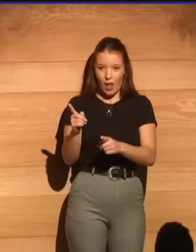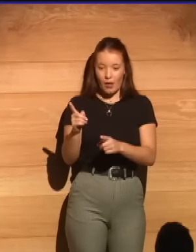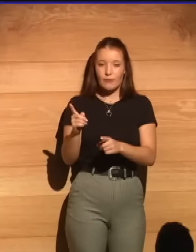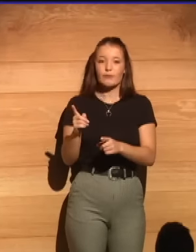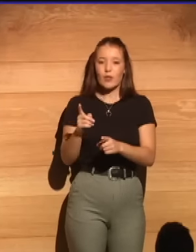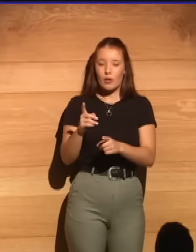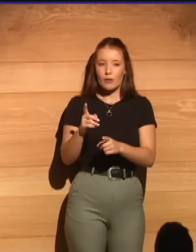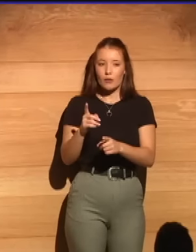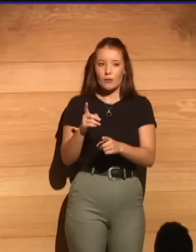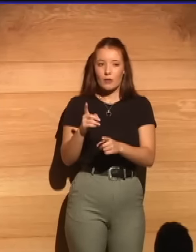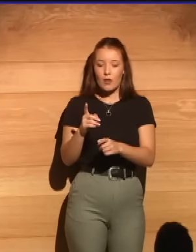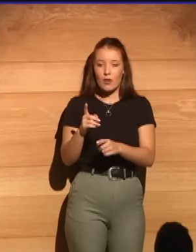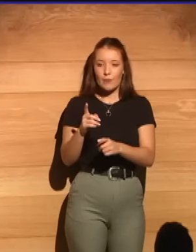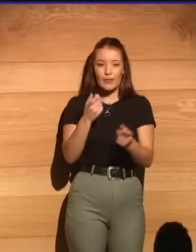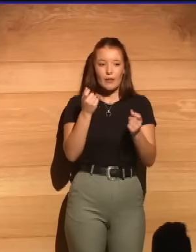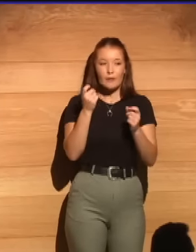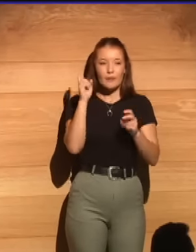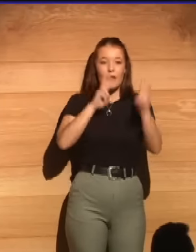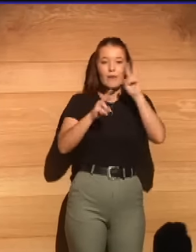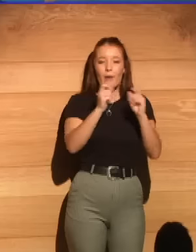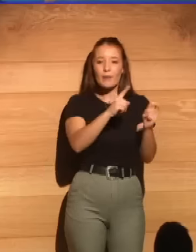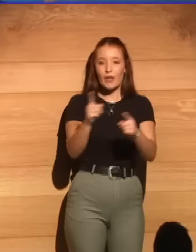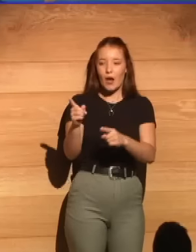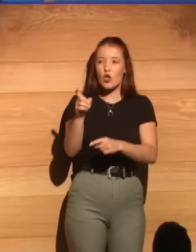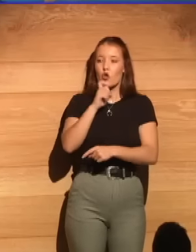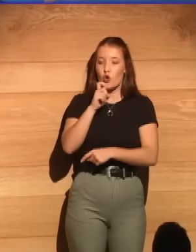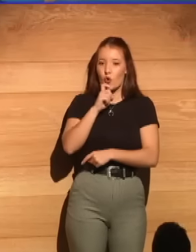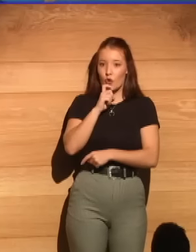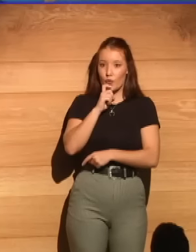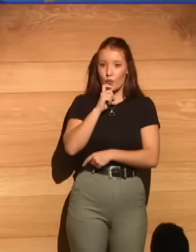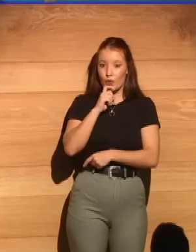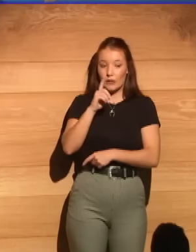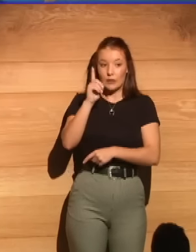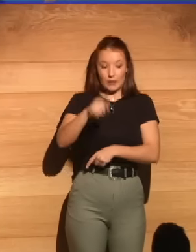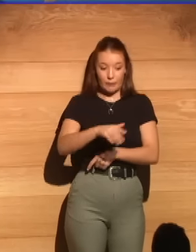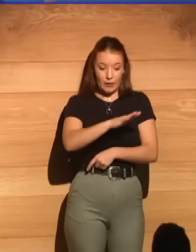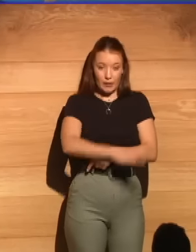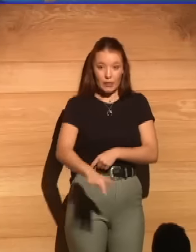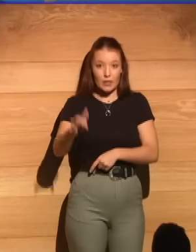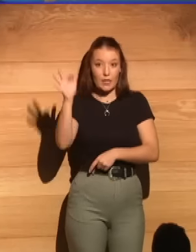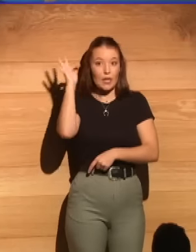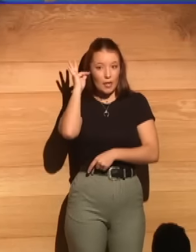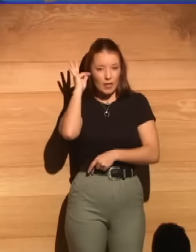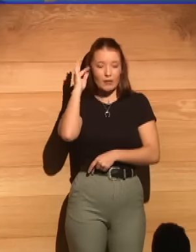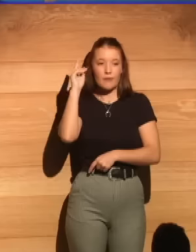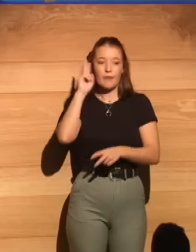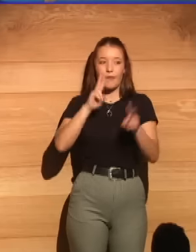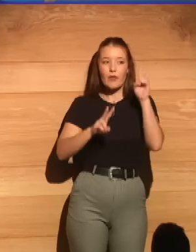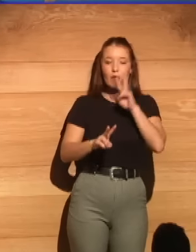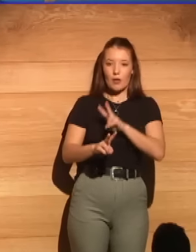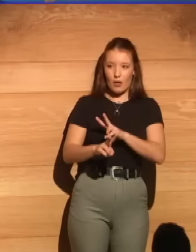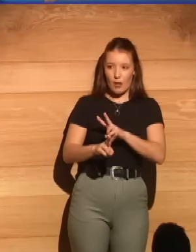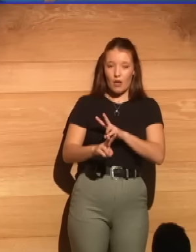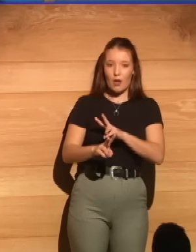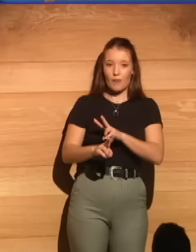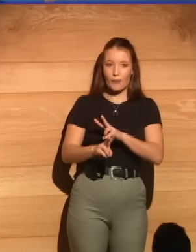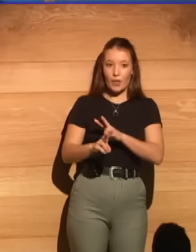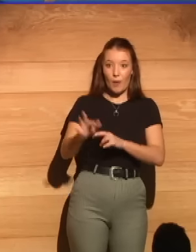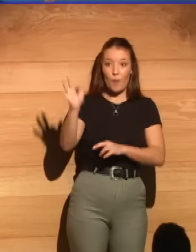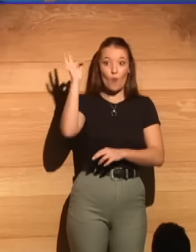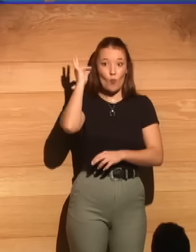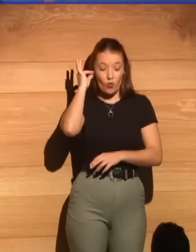hacer que se dé esta visibilidad? Y además, para que las niñas vean que no solamente no son frikis, muchas de estas